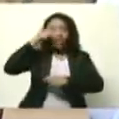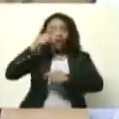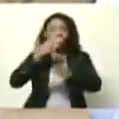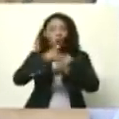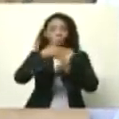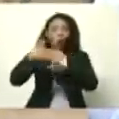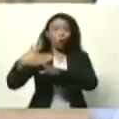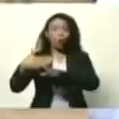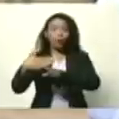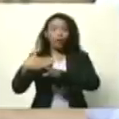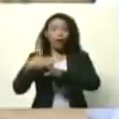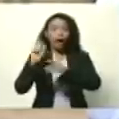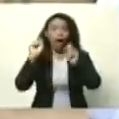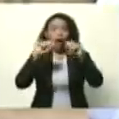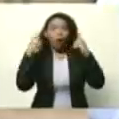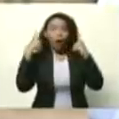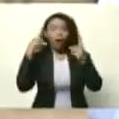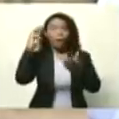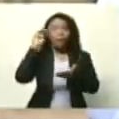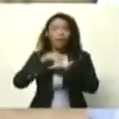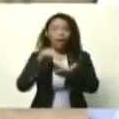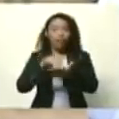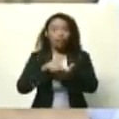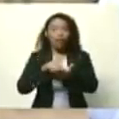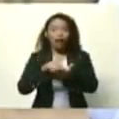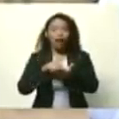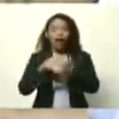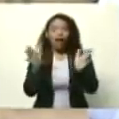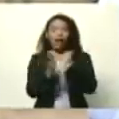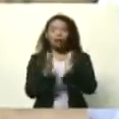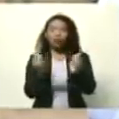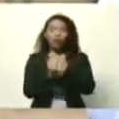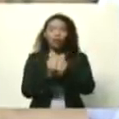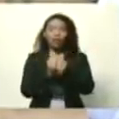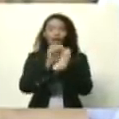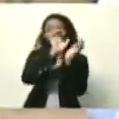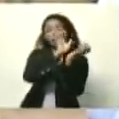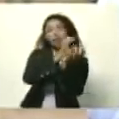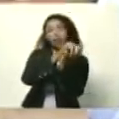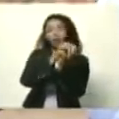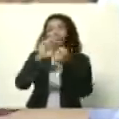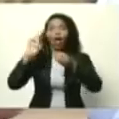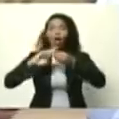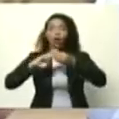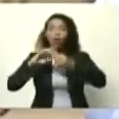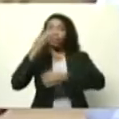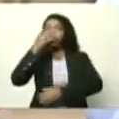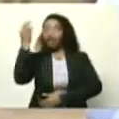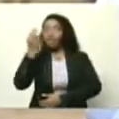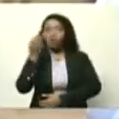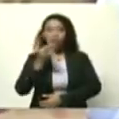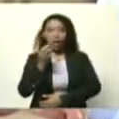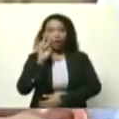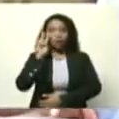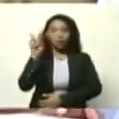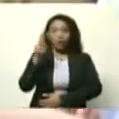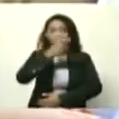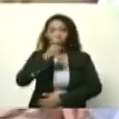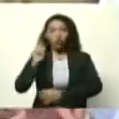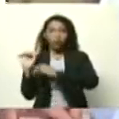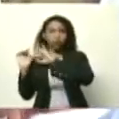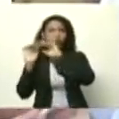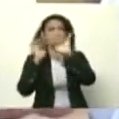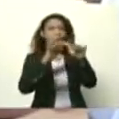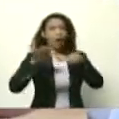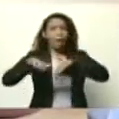compartir, en La Guaira, en Miranda, en Anzoátegui, en Nueva Esparta, Los Roques. Realmente la gente se fue para la